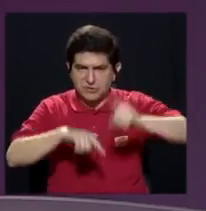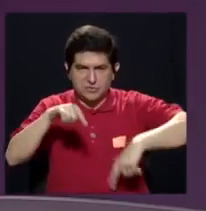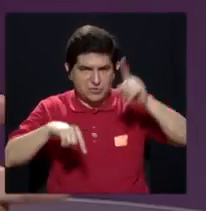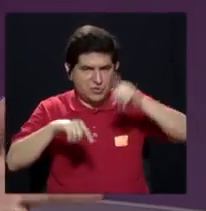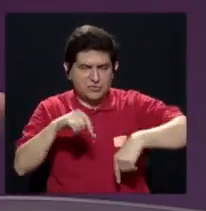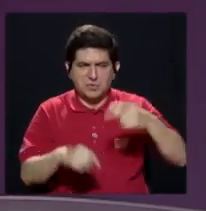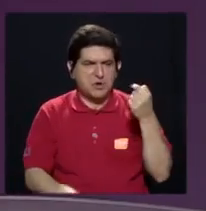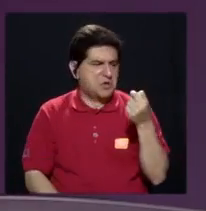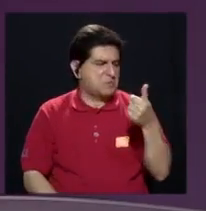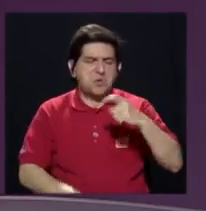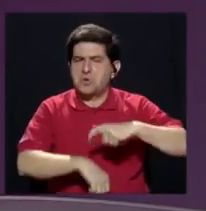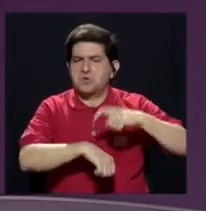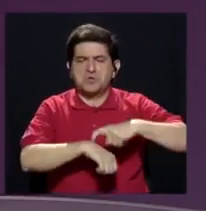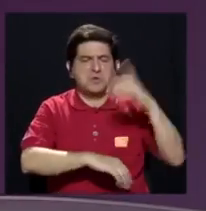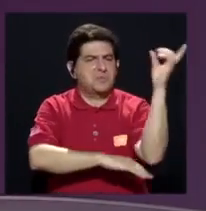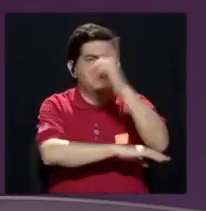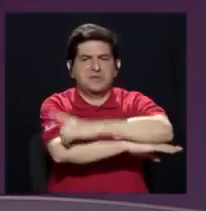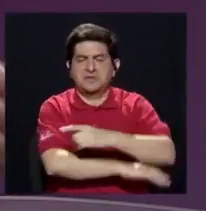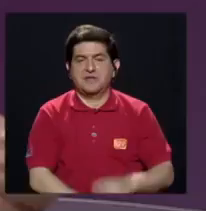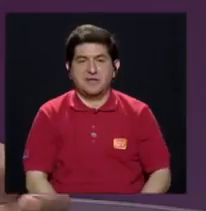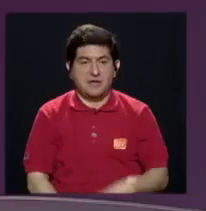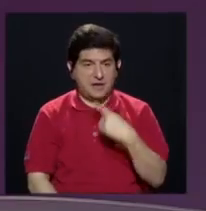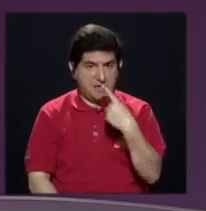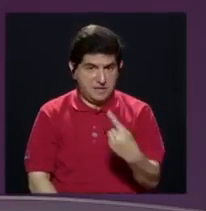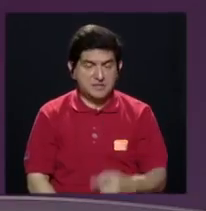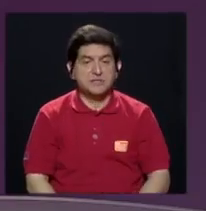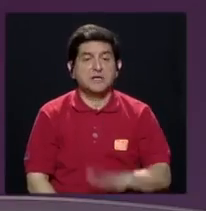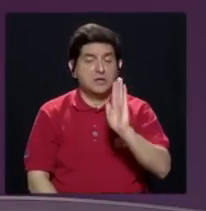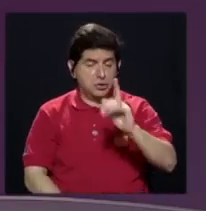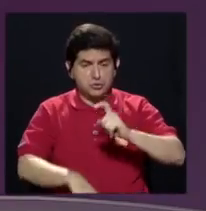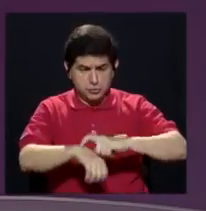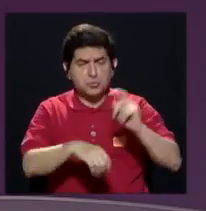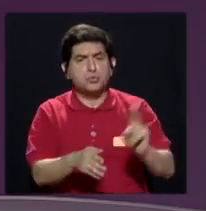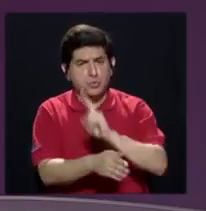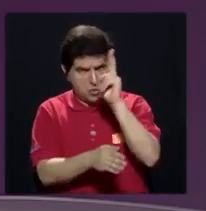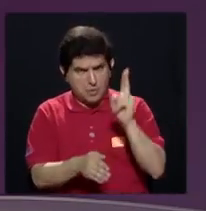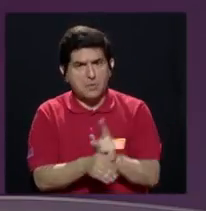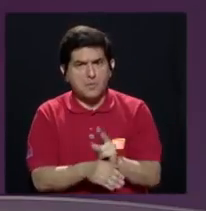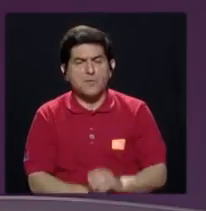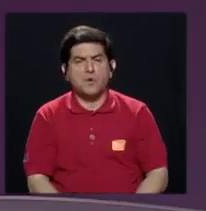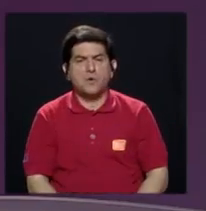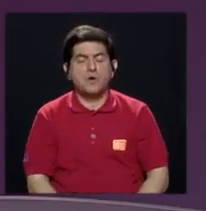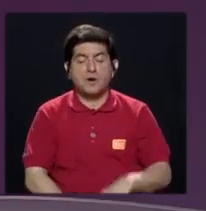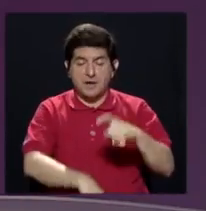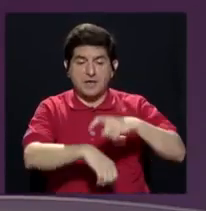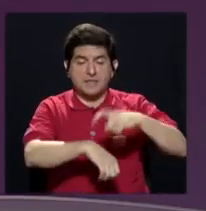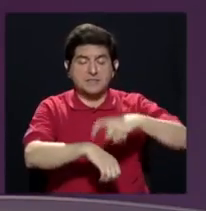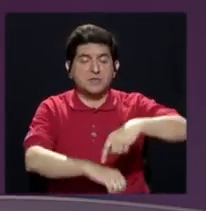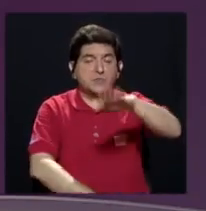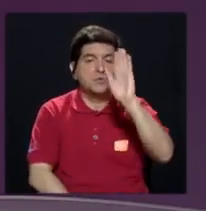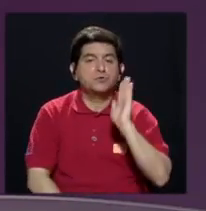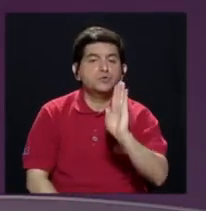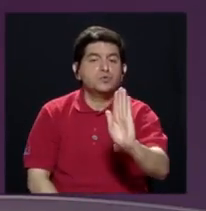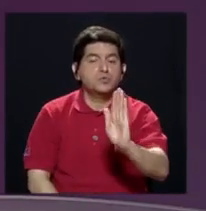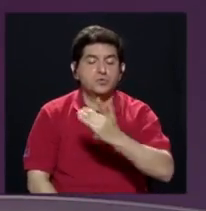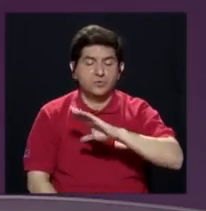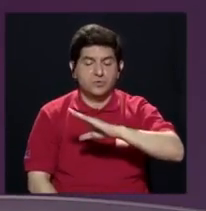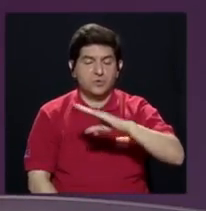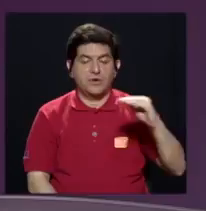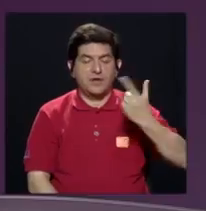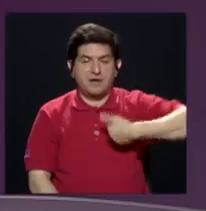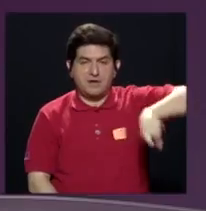en un rato en un día les decimos que dispongan de su tiempo porque van a hacer va a ser el tiempo de ellas y de nosotras